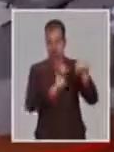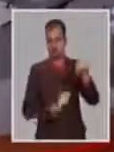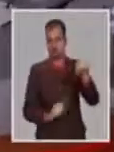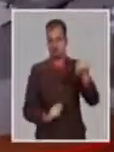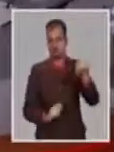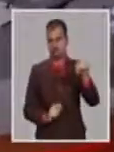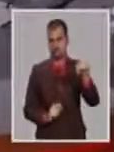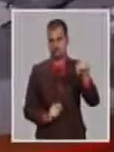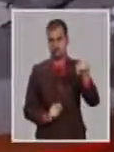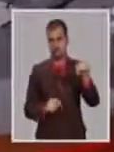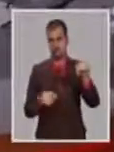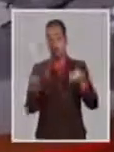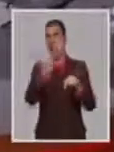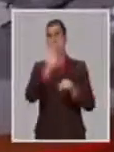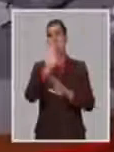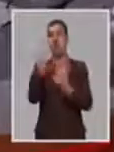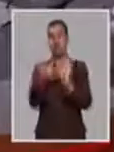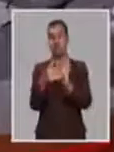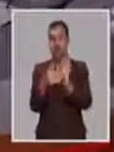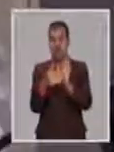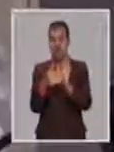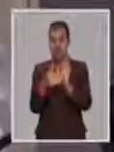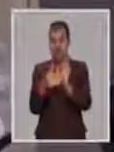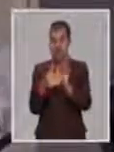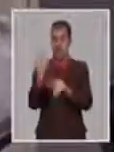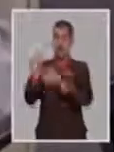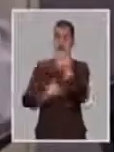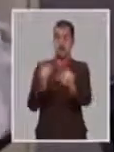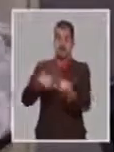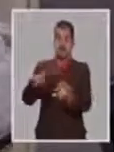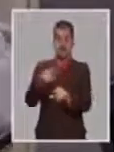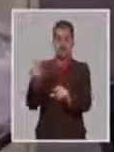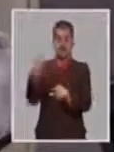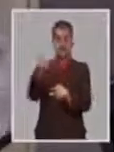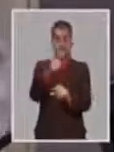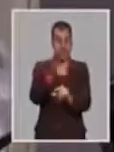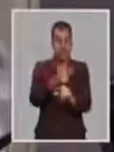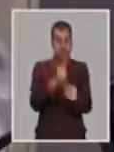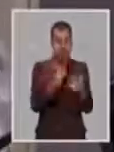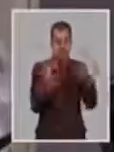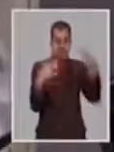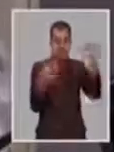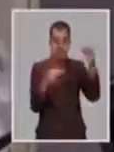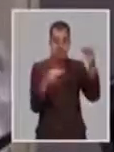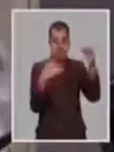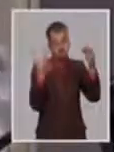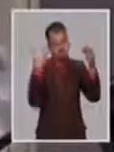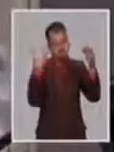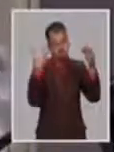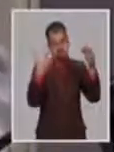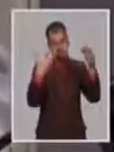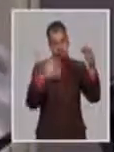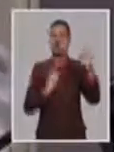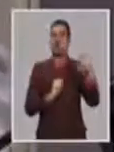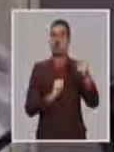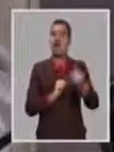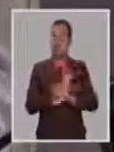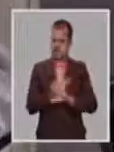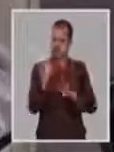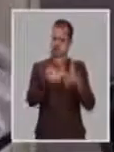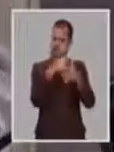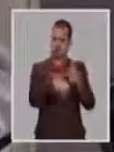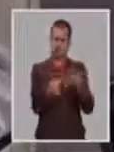no es posible manejar 44.000 historias clínicas en papel, 44.000 CRD, o sea, hay una organización que ha implicado automatizar